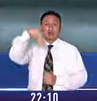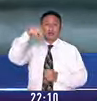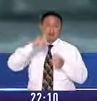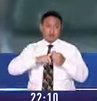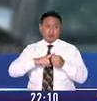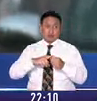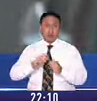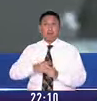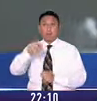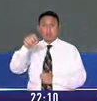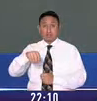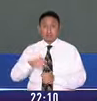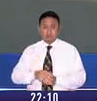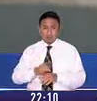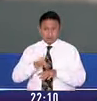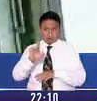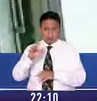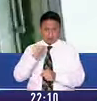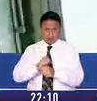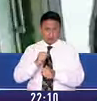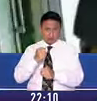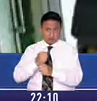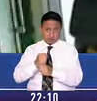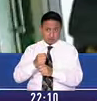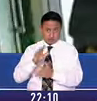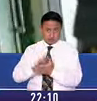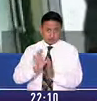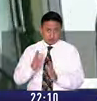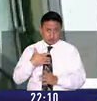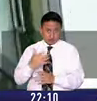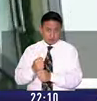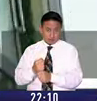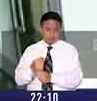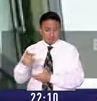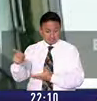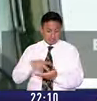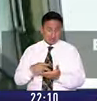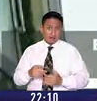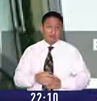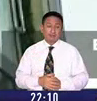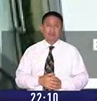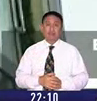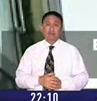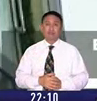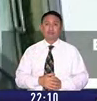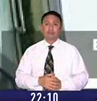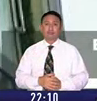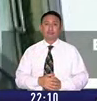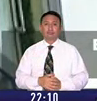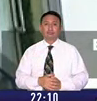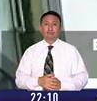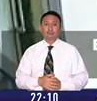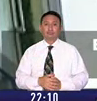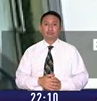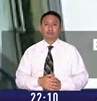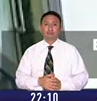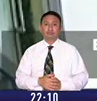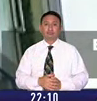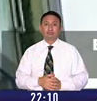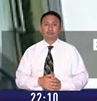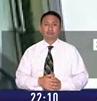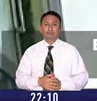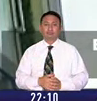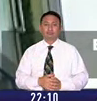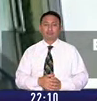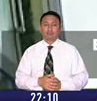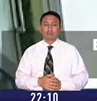pidiendo dinero a cambio de dejarles trabajar y brindarles seguridad. ¿Sabe cuánto le cobra de vacuna es semanal?